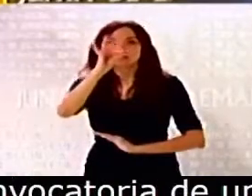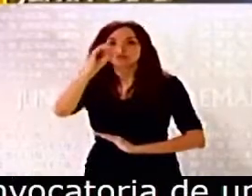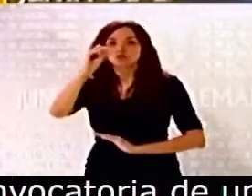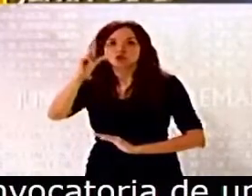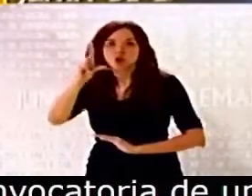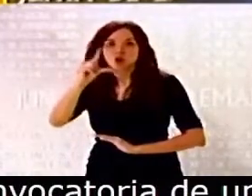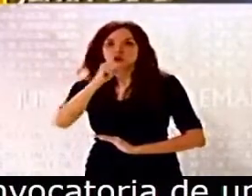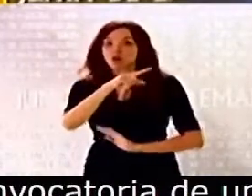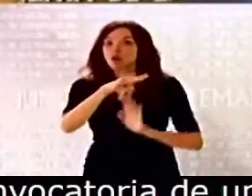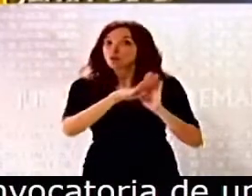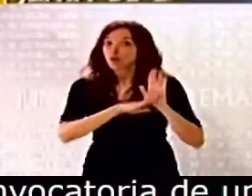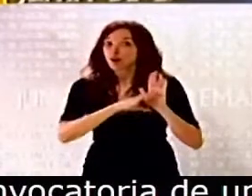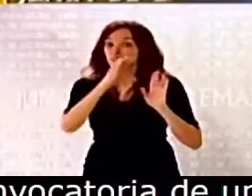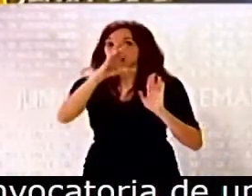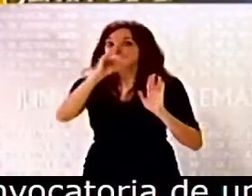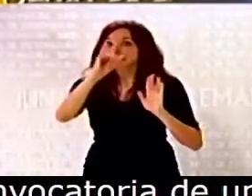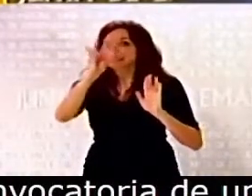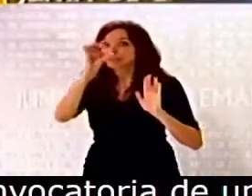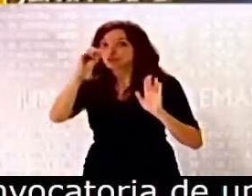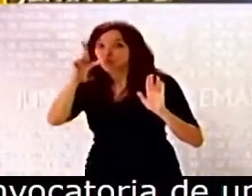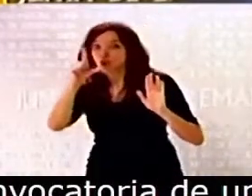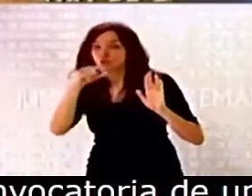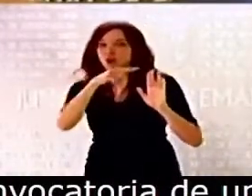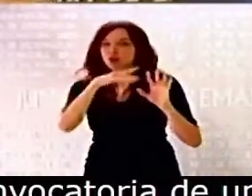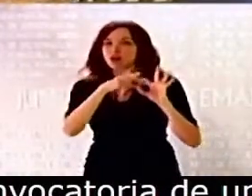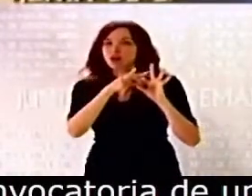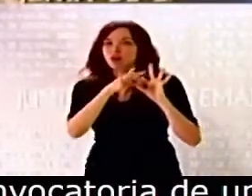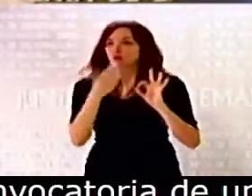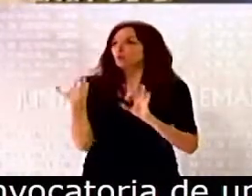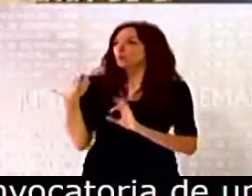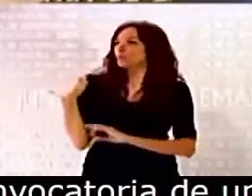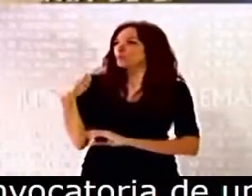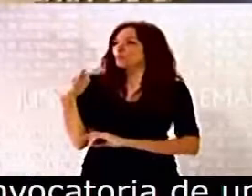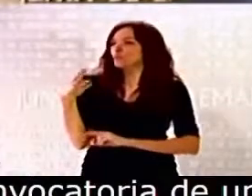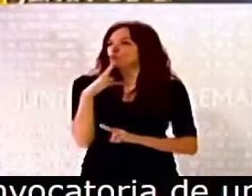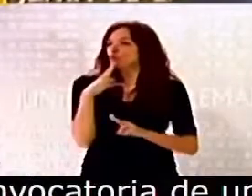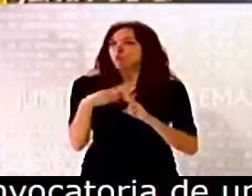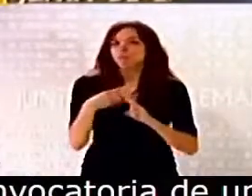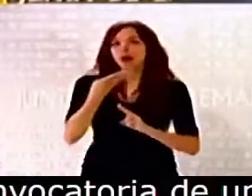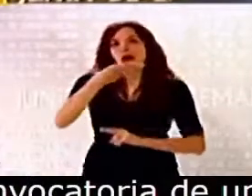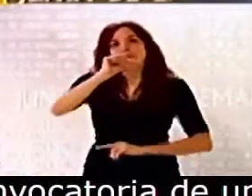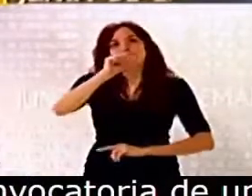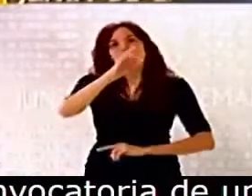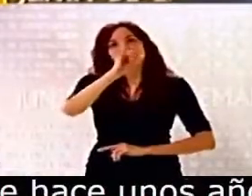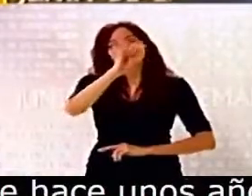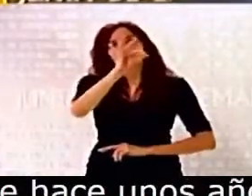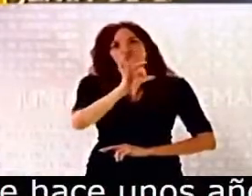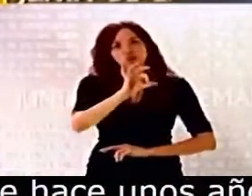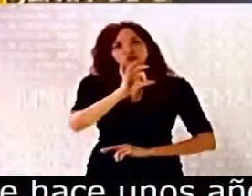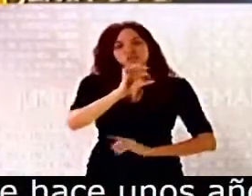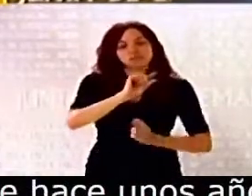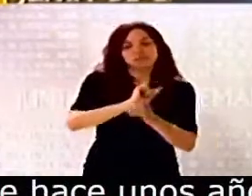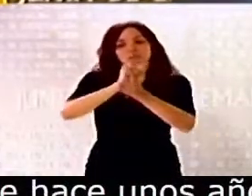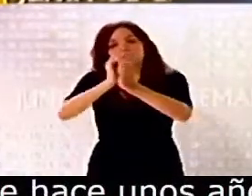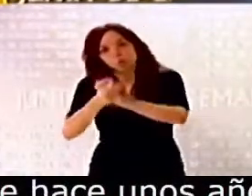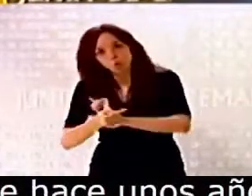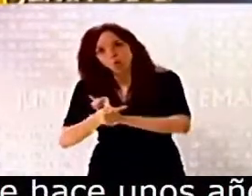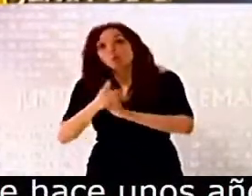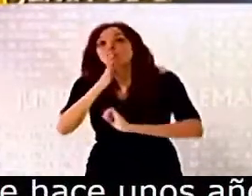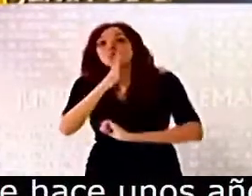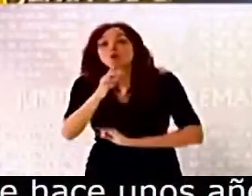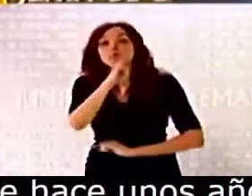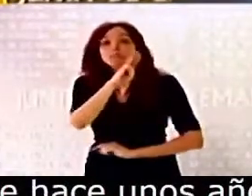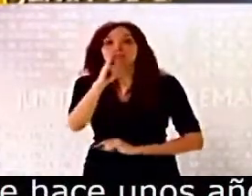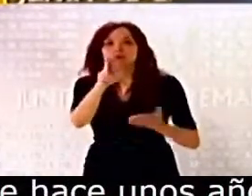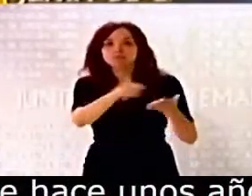programa Crisol, que es ese programa que hace unos años se llamaba Programa Barrios, que luego el Gobierno del Partido Popular anuló y la